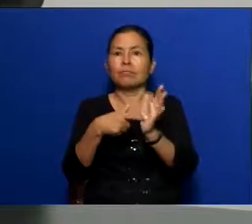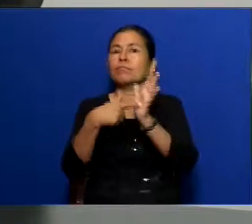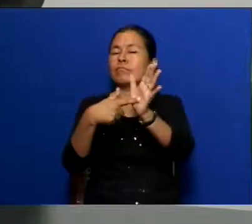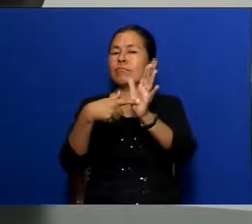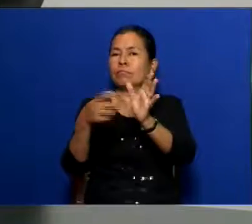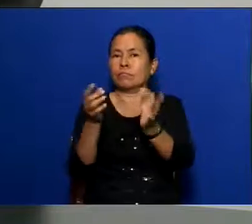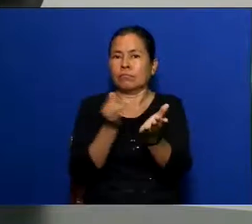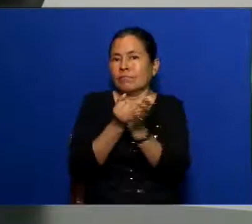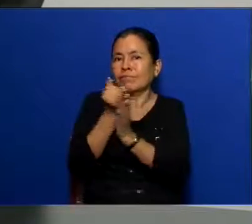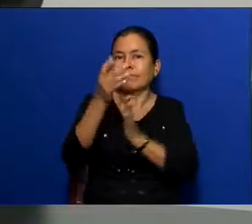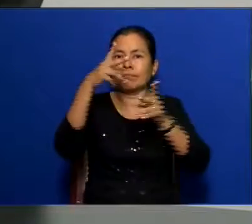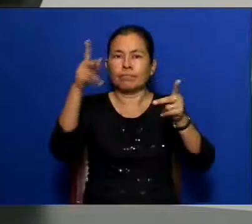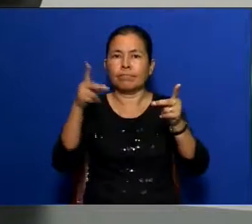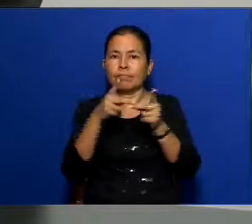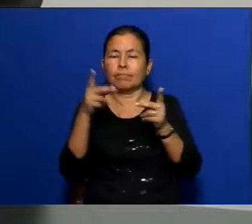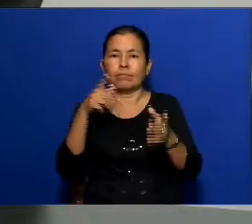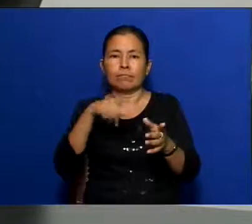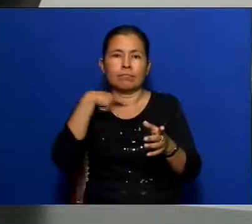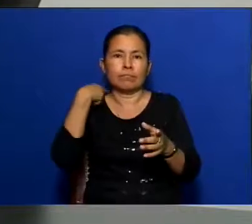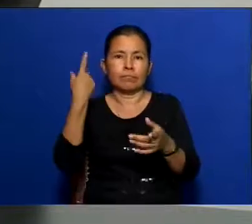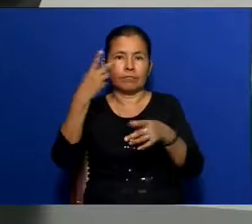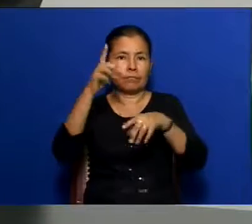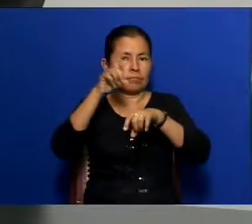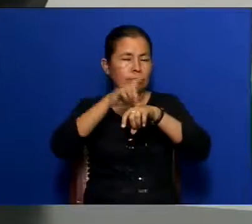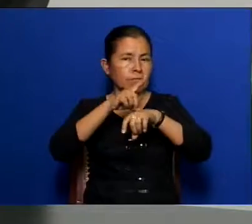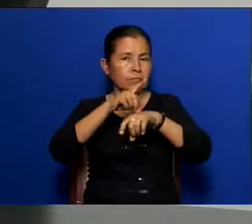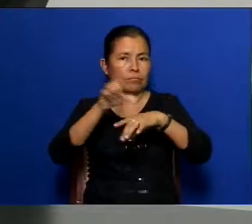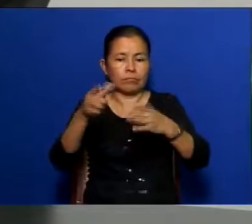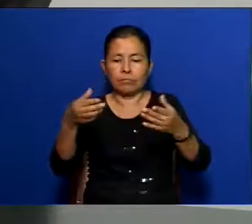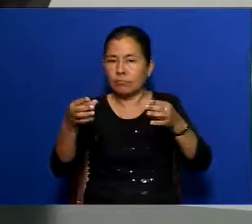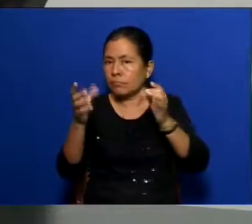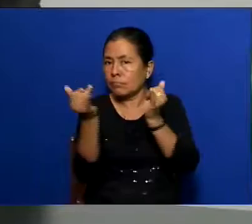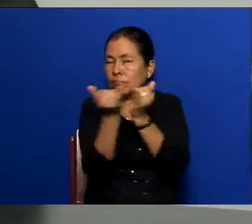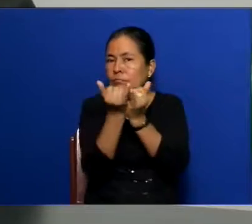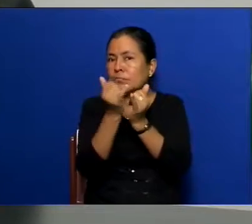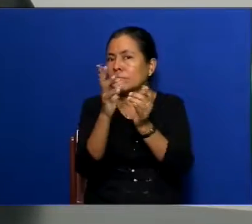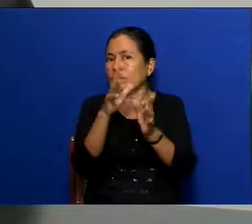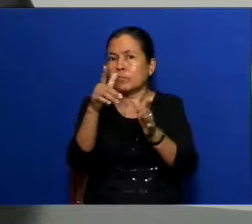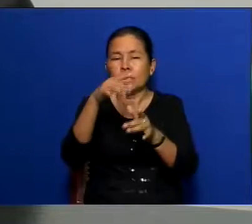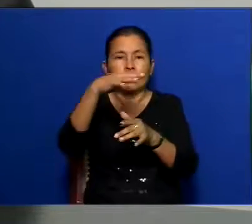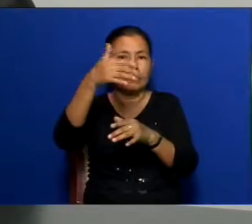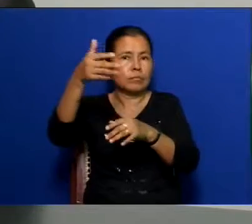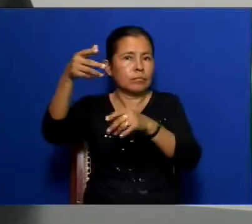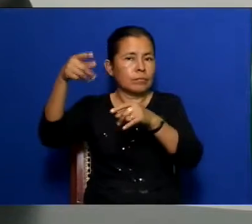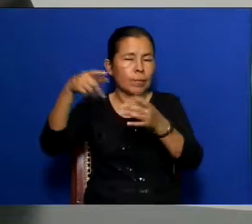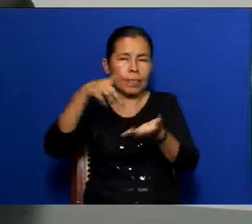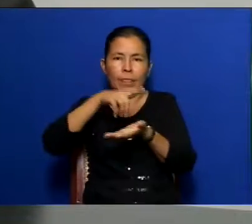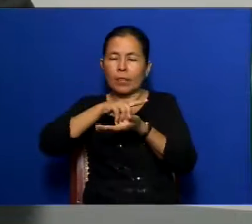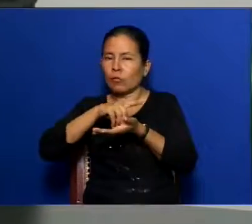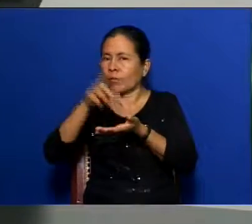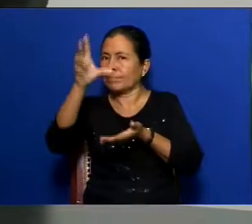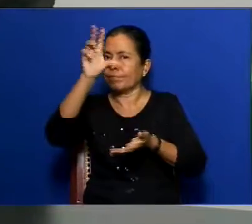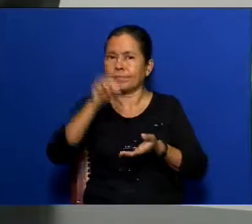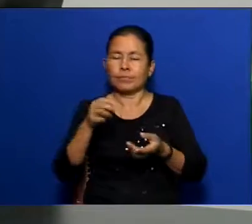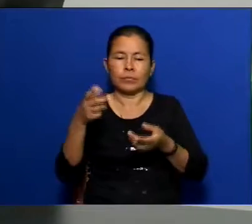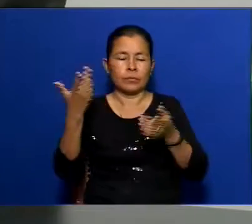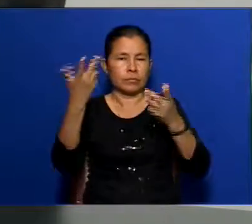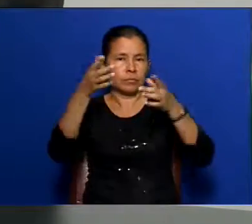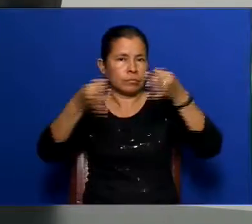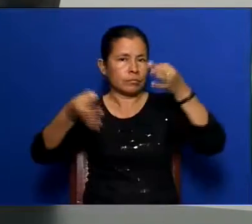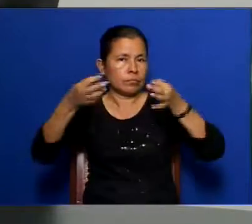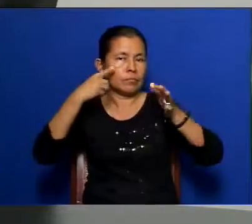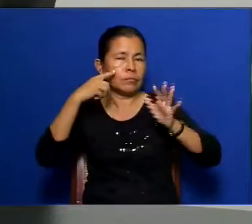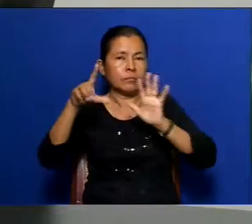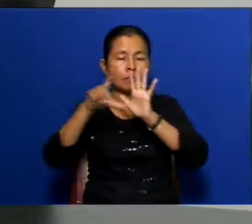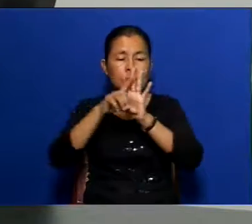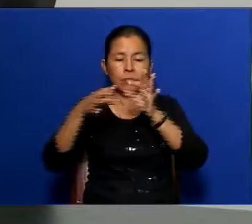pruebas científicas me estoy refiriendo a pruebas que no tienen posibilidades de duda. Es decir, y para que la justicia se